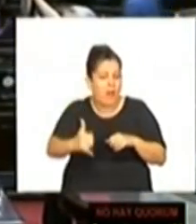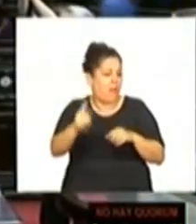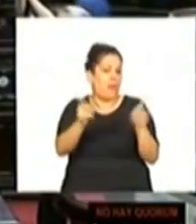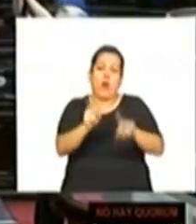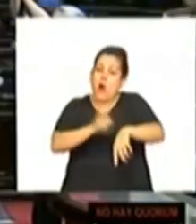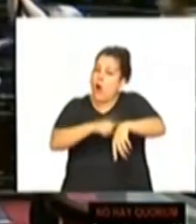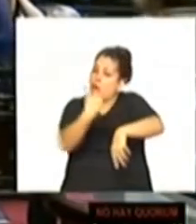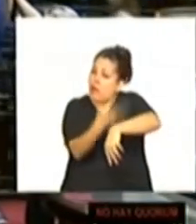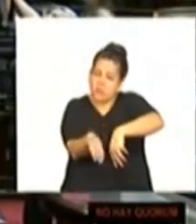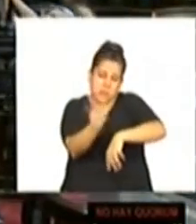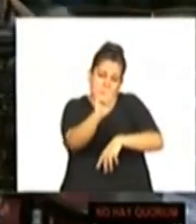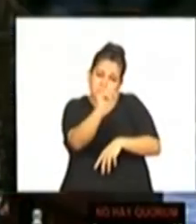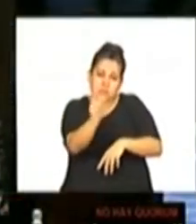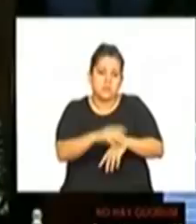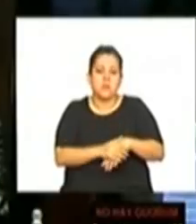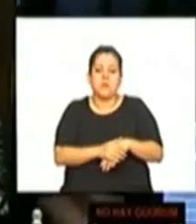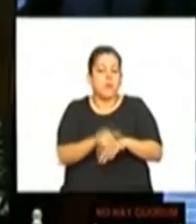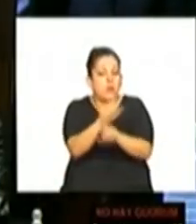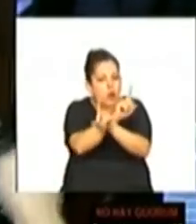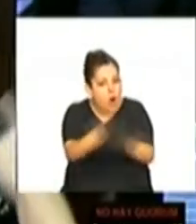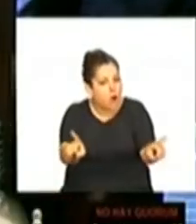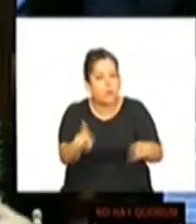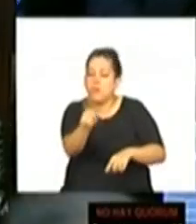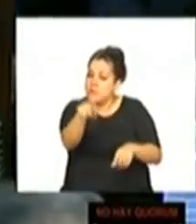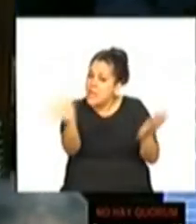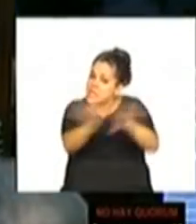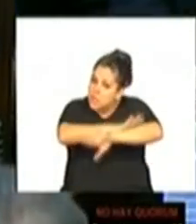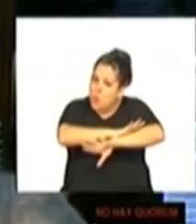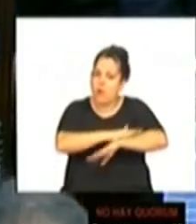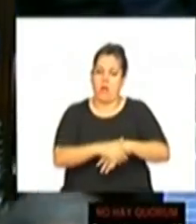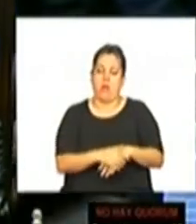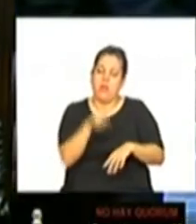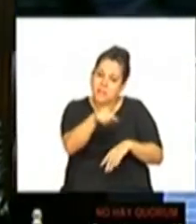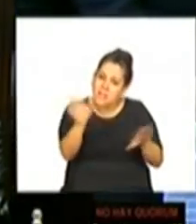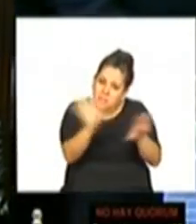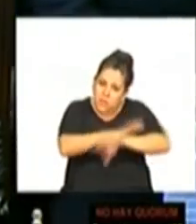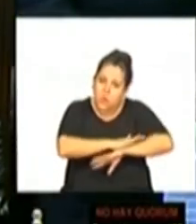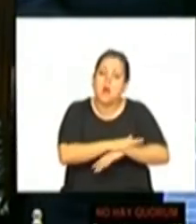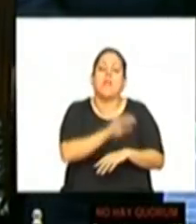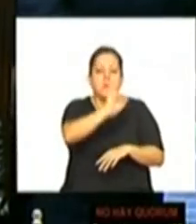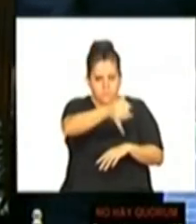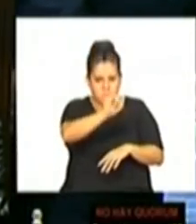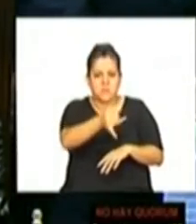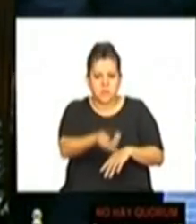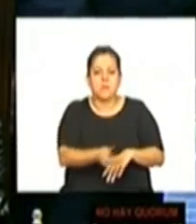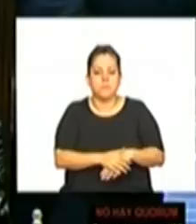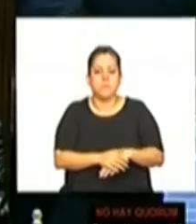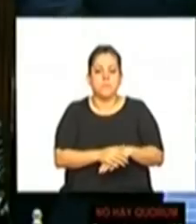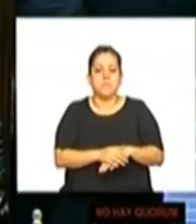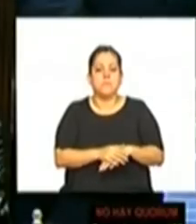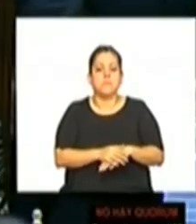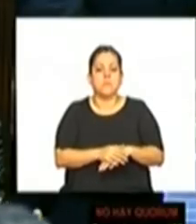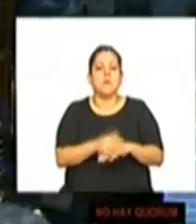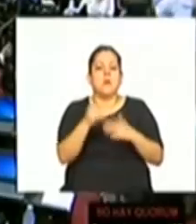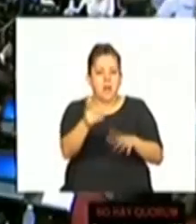del 24% anual. Pero el proyecto de ley del gobierno establece que en marzo próximo los jubilados van a recibir solamente un